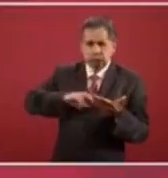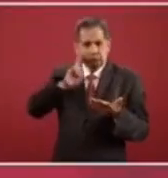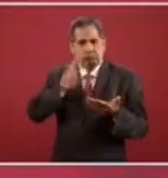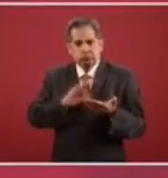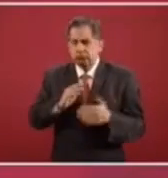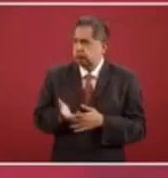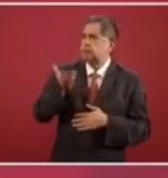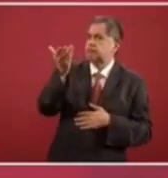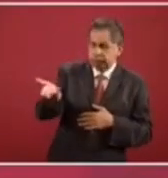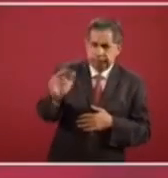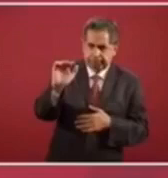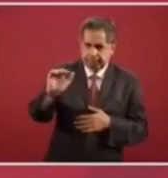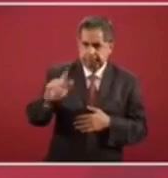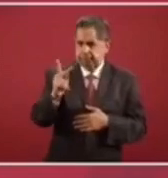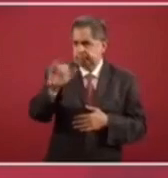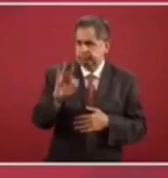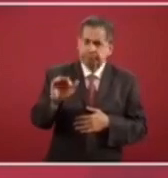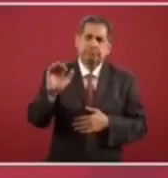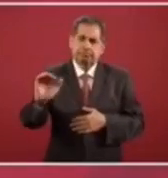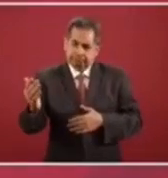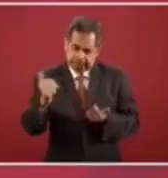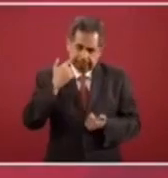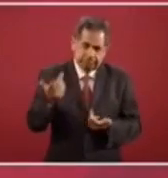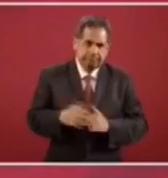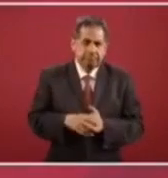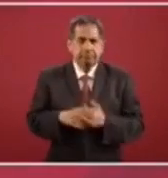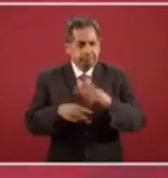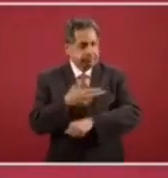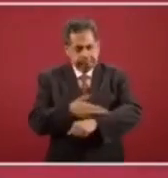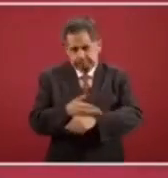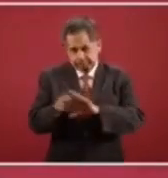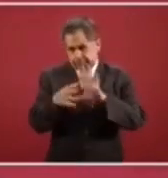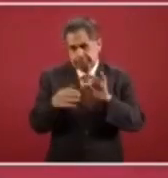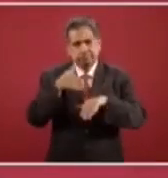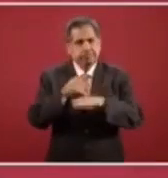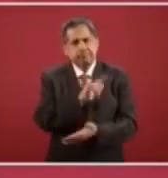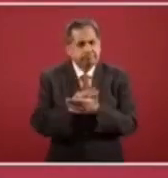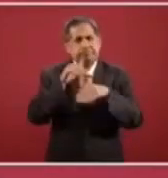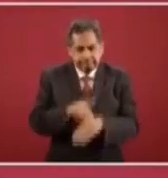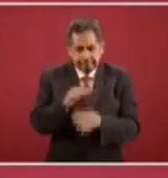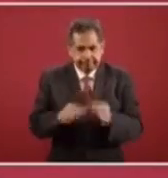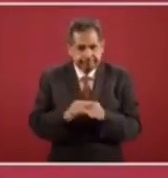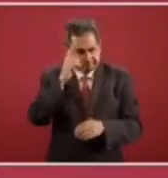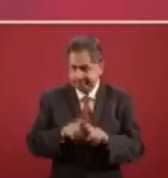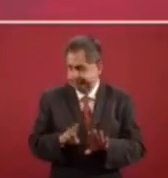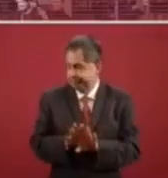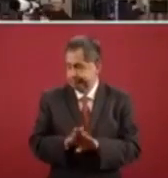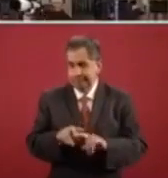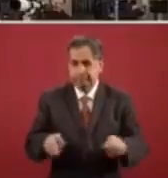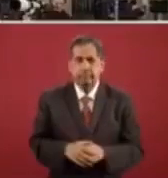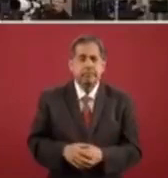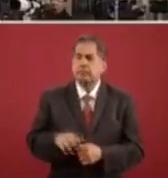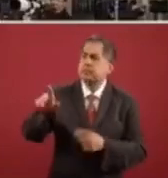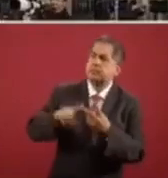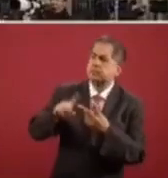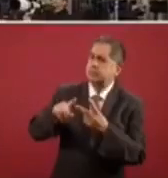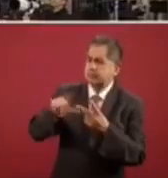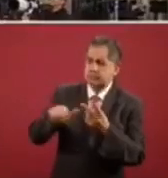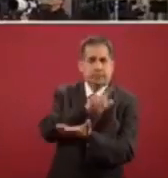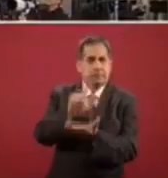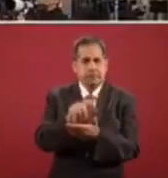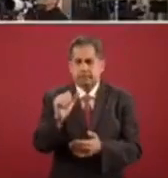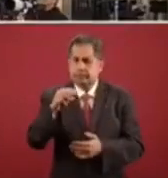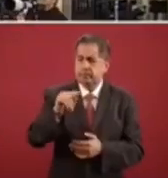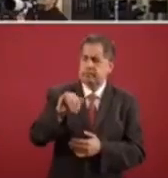podemos solicitar al Poder Judicial que se actúe con legalidad y que haya justicia. ¿En ese sentido iría la misma ley de